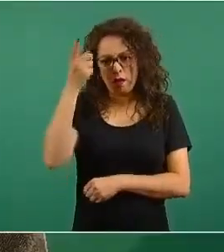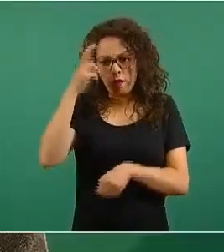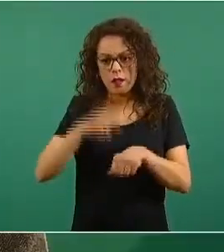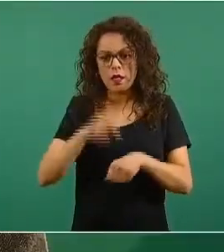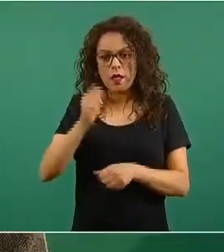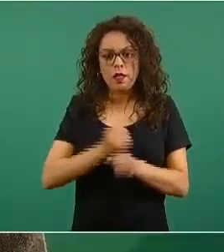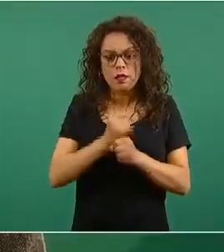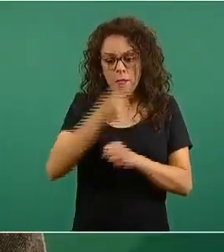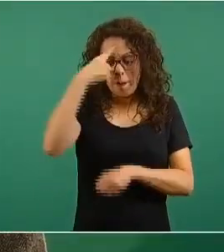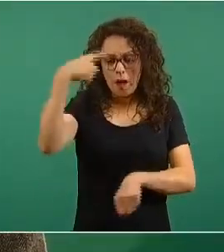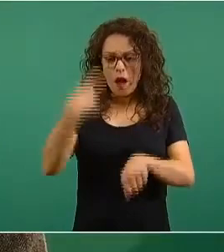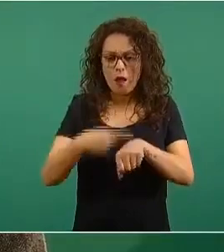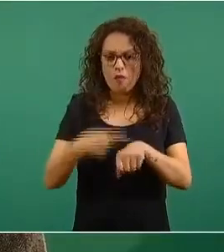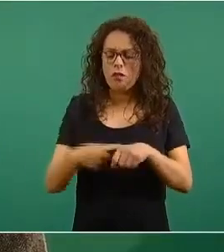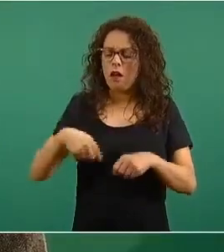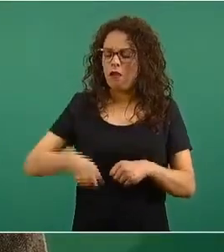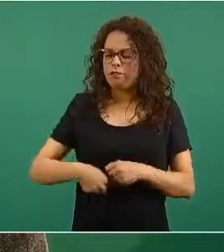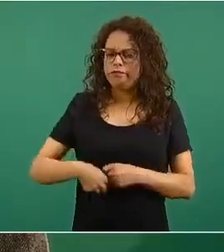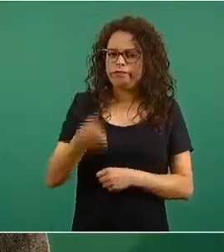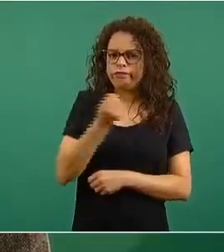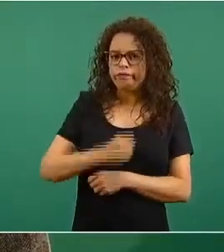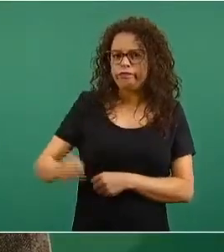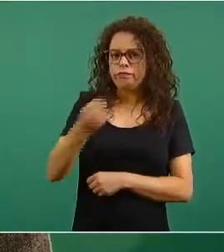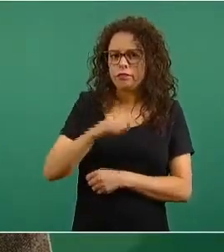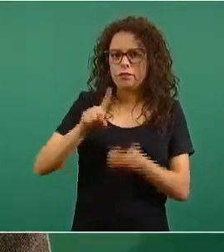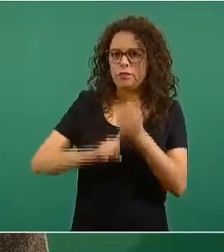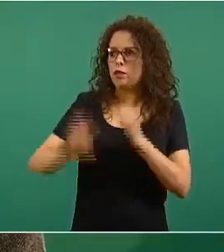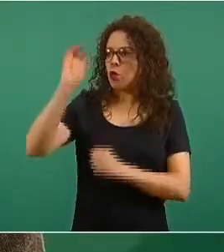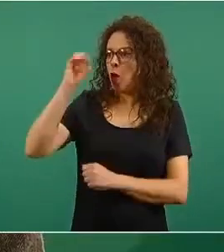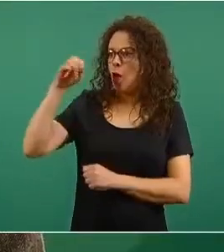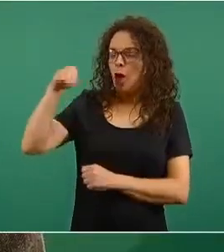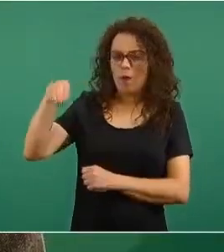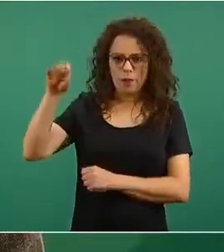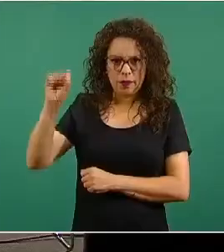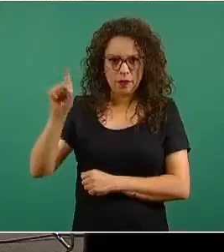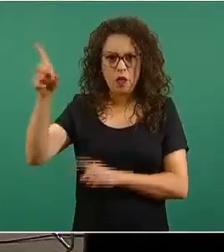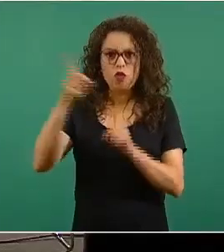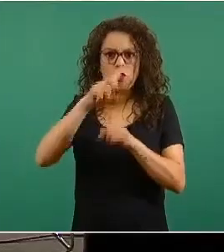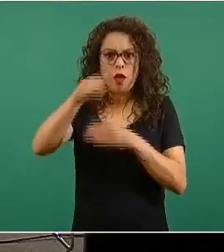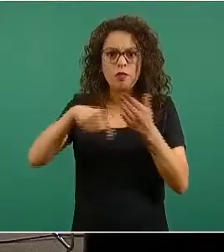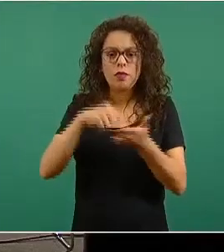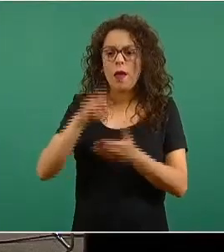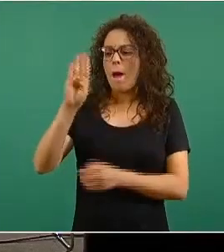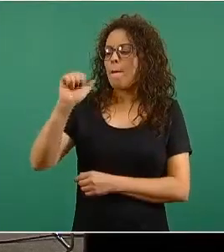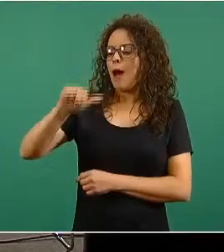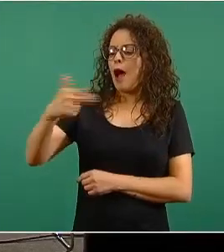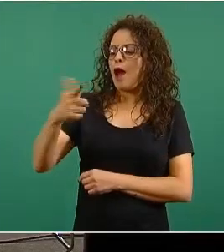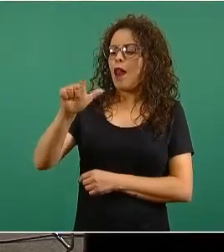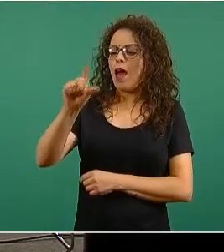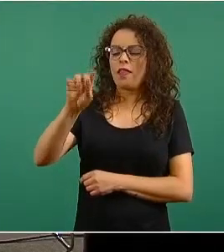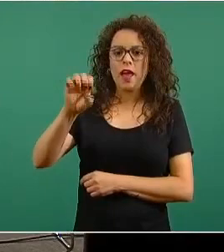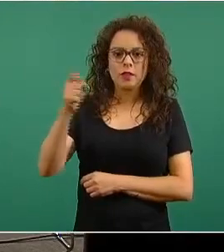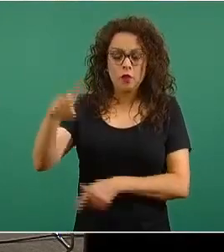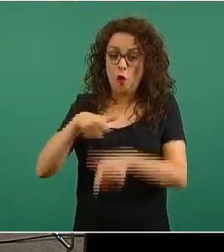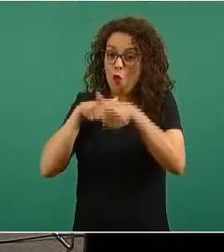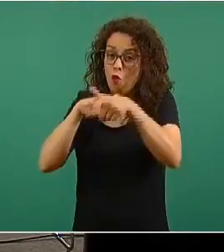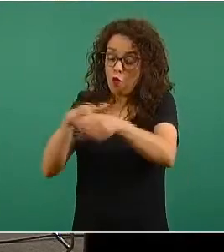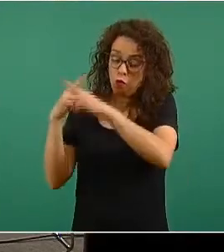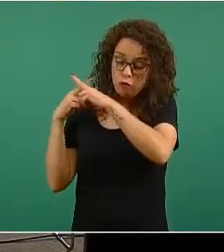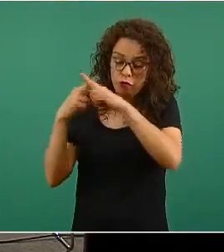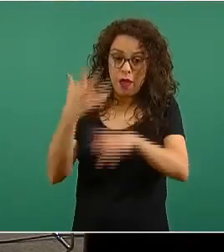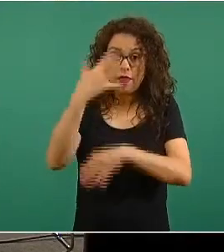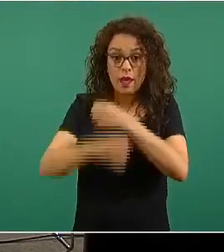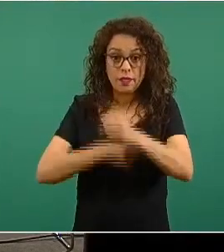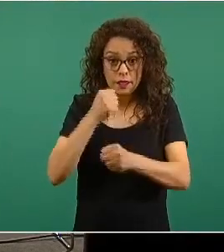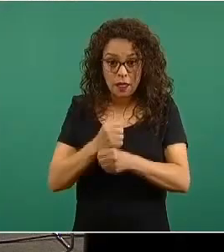Enfermedades Diarreicas de la Organización Mundial de la Salud, que está en Bangladesh, durante 10 años. Fue director de la Facultad de Medicina